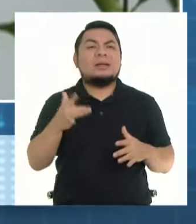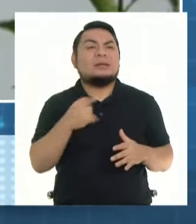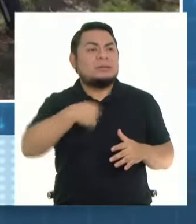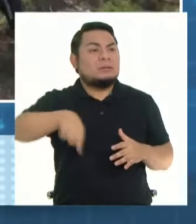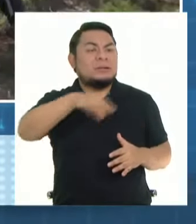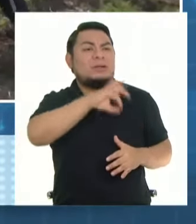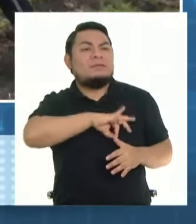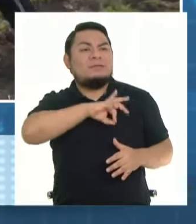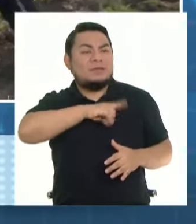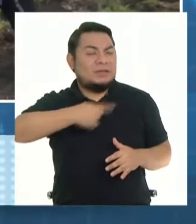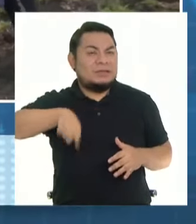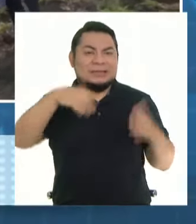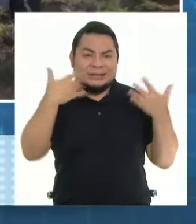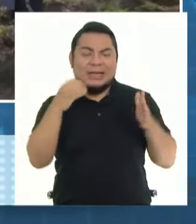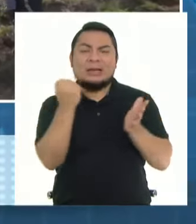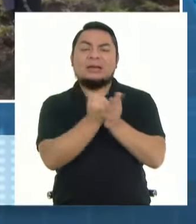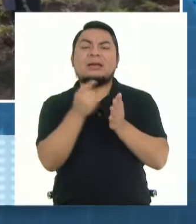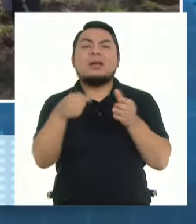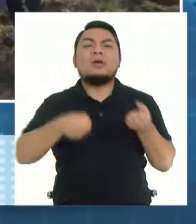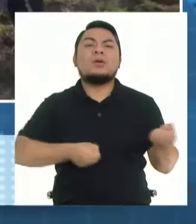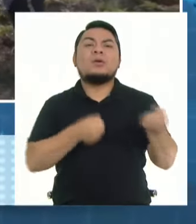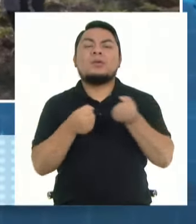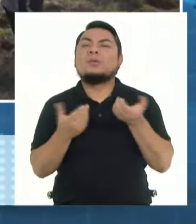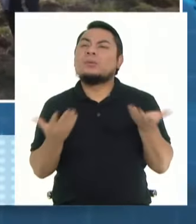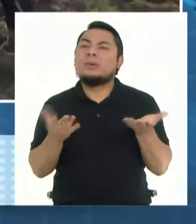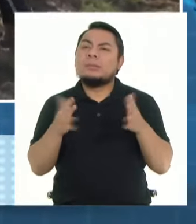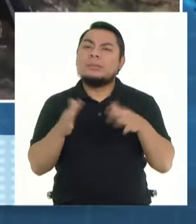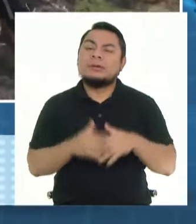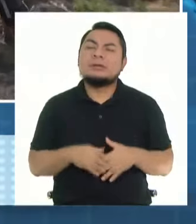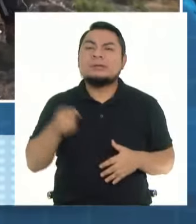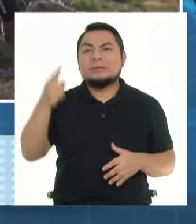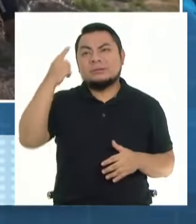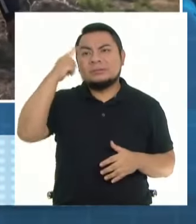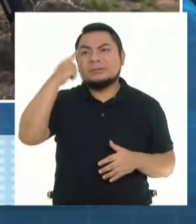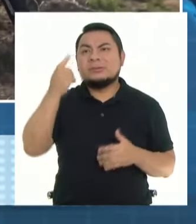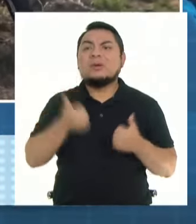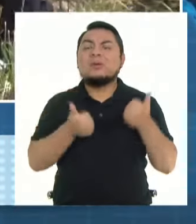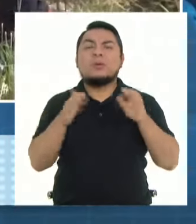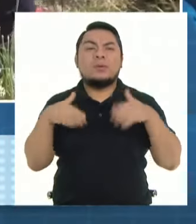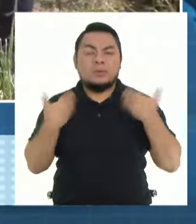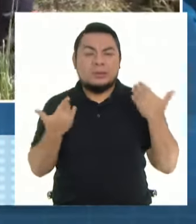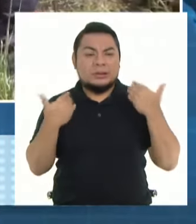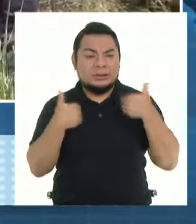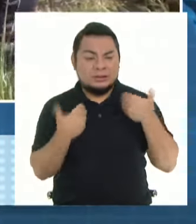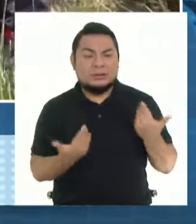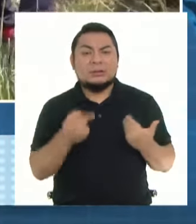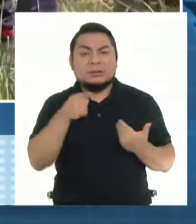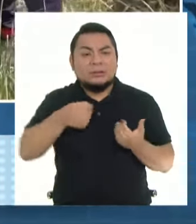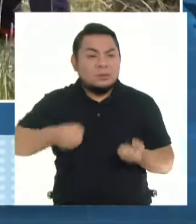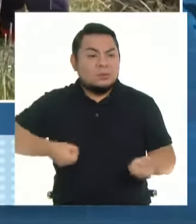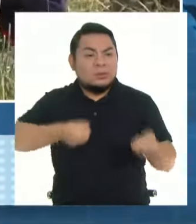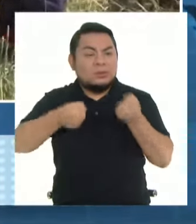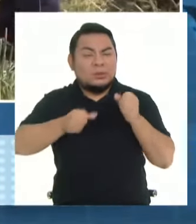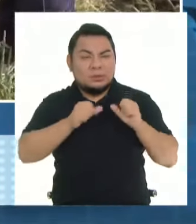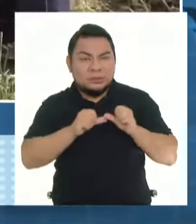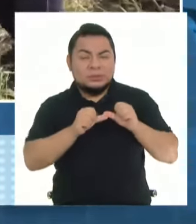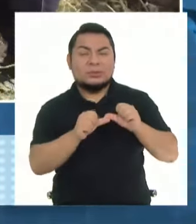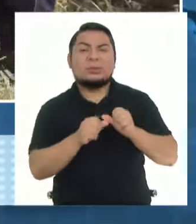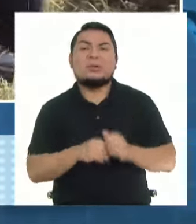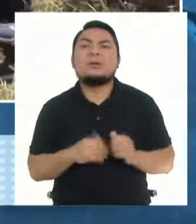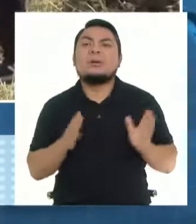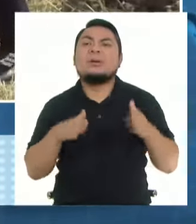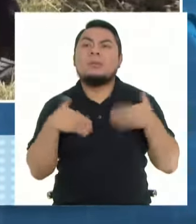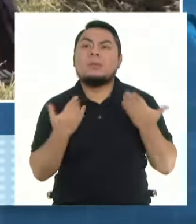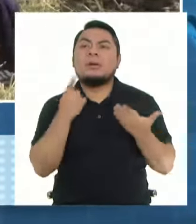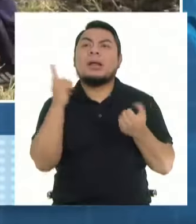esos beneficios el agricultor? Más o menos usted piensa en los cuales va a poder tener una agricultura sostenible, que